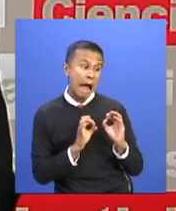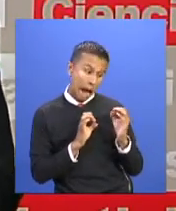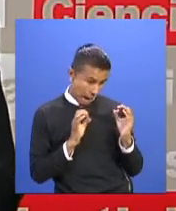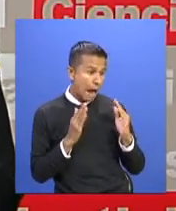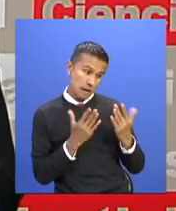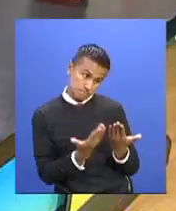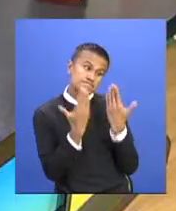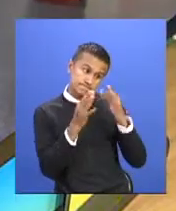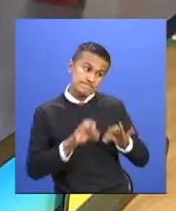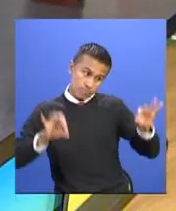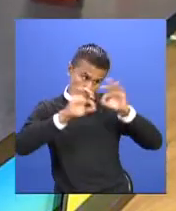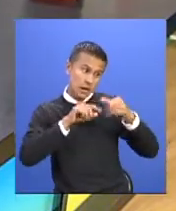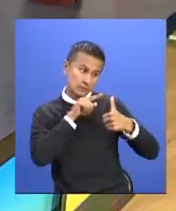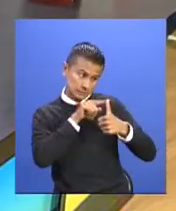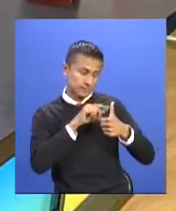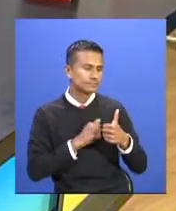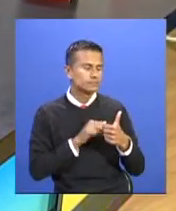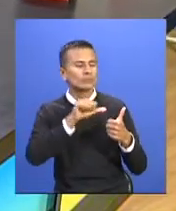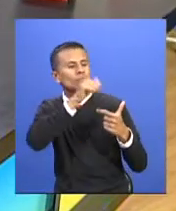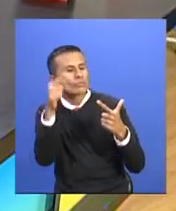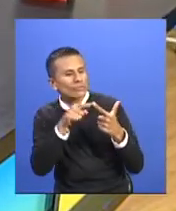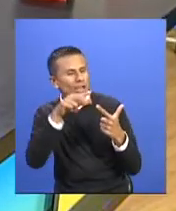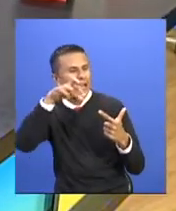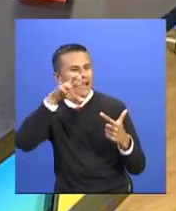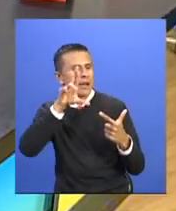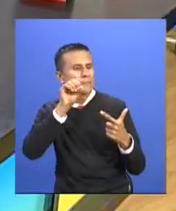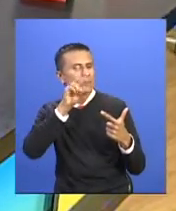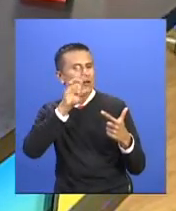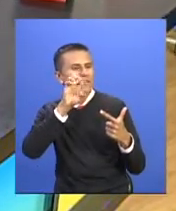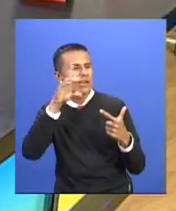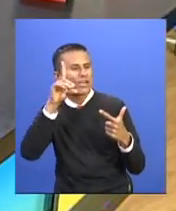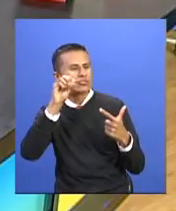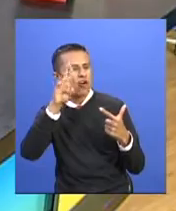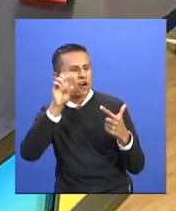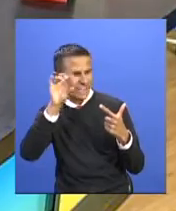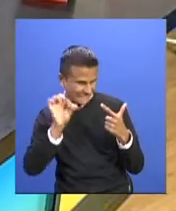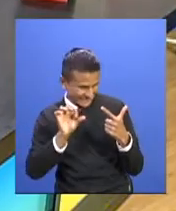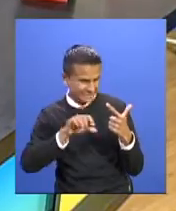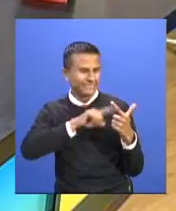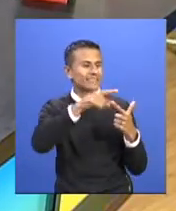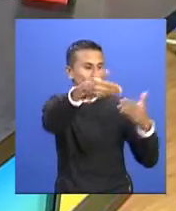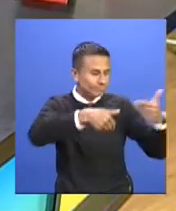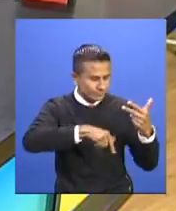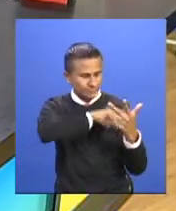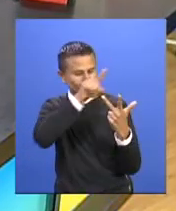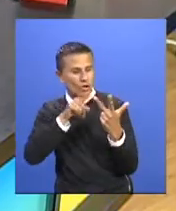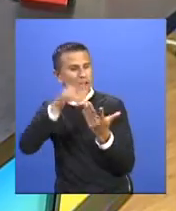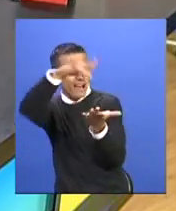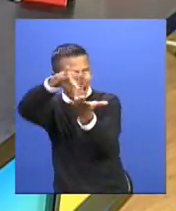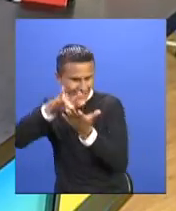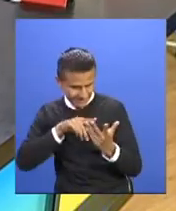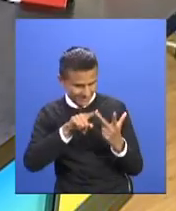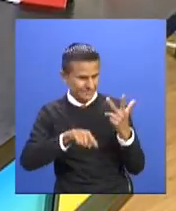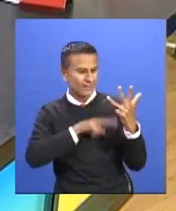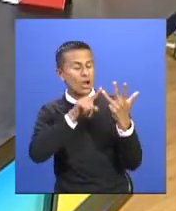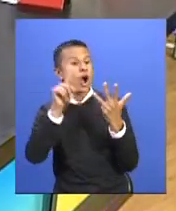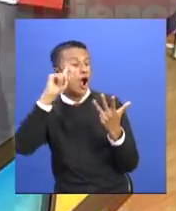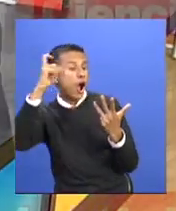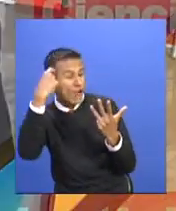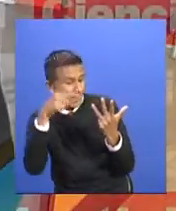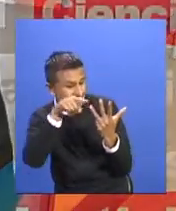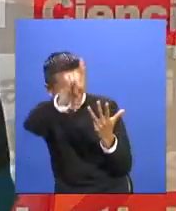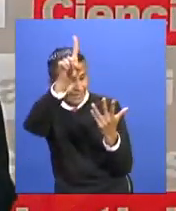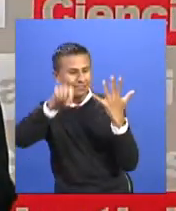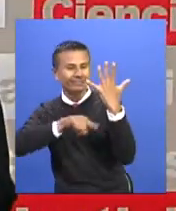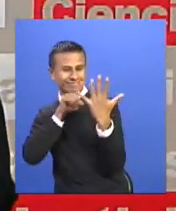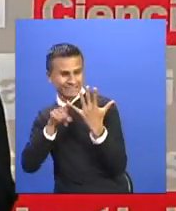son muy importantes. Por ejemplo, los proveedores, los acreedores, el gobierno, la